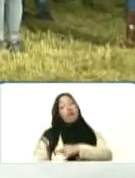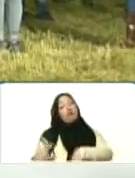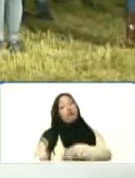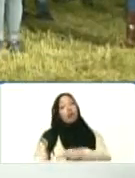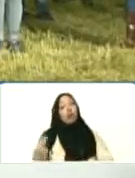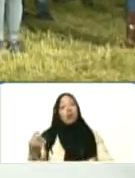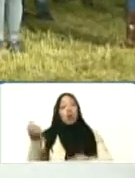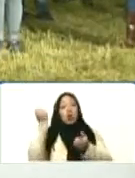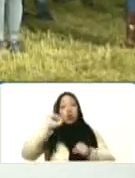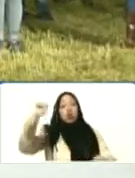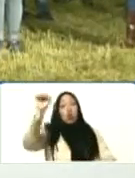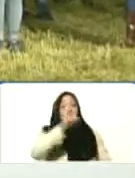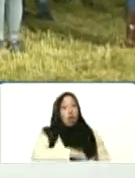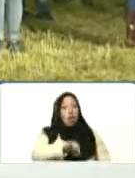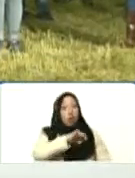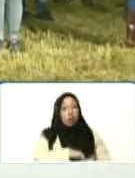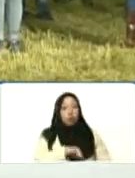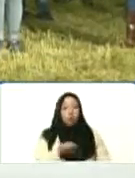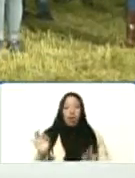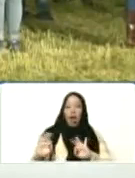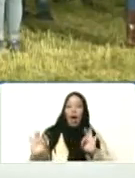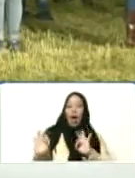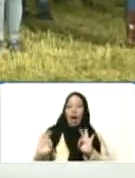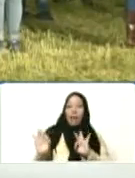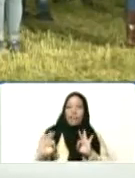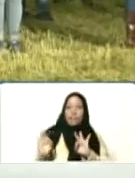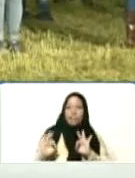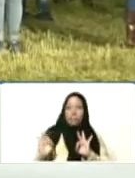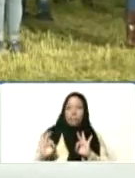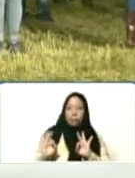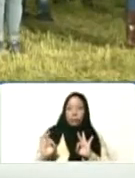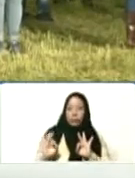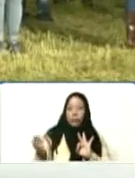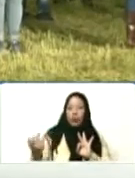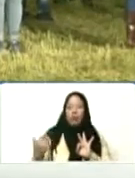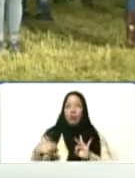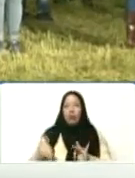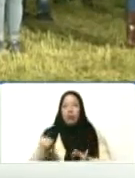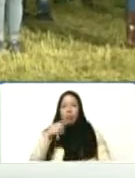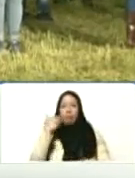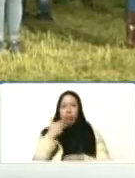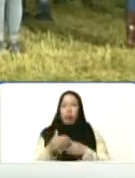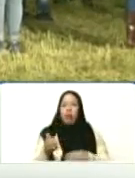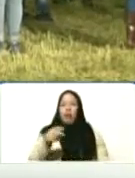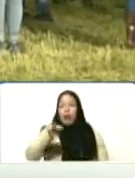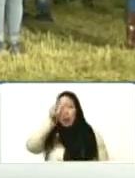y socialista. Si no te pareces nada, Nacho, imbécil.